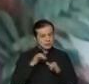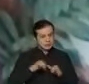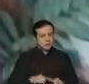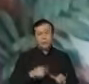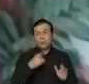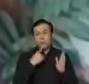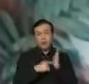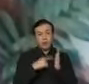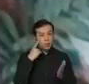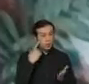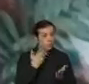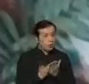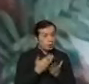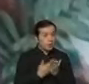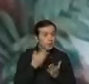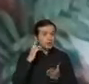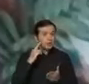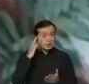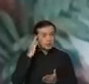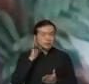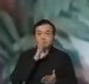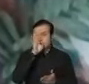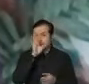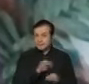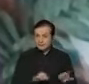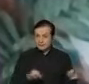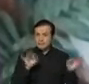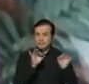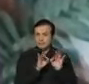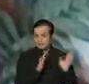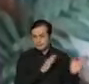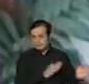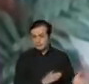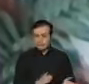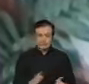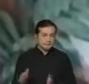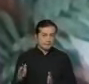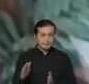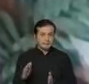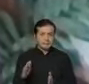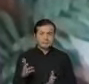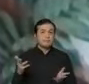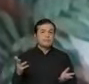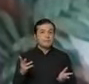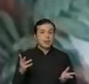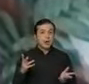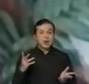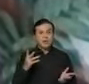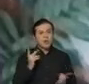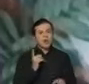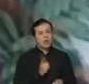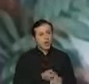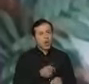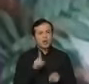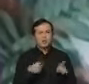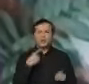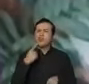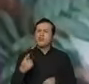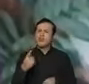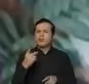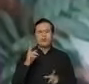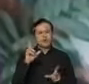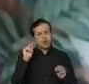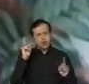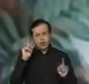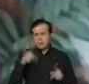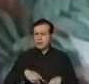hoy se demuestra que lo racional siempre es mejor que lo radical. Lo radical nunca construye lo racional. Había quien decía, la vida antes que la